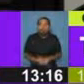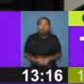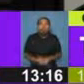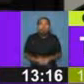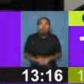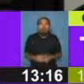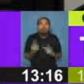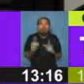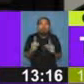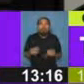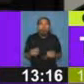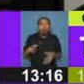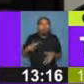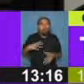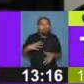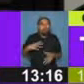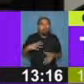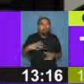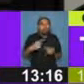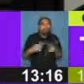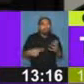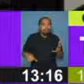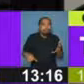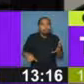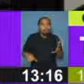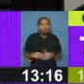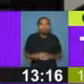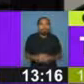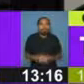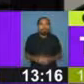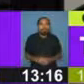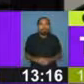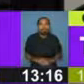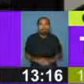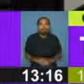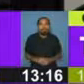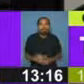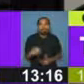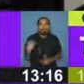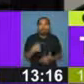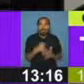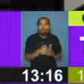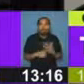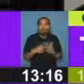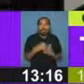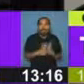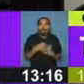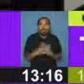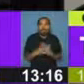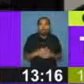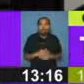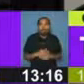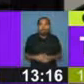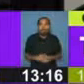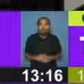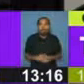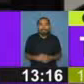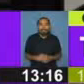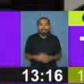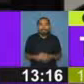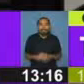materiales también la falta de prión de materiales de todo modo la hemos venido peleando eh con las empresas